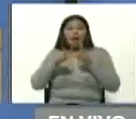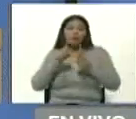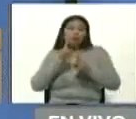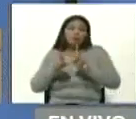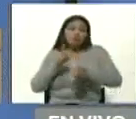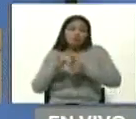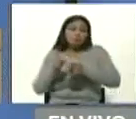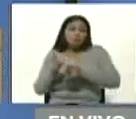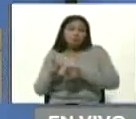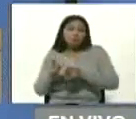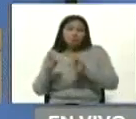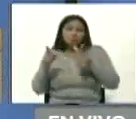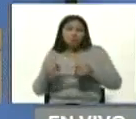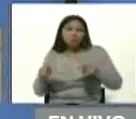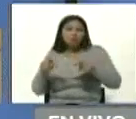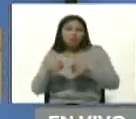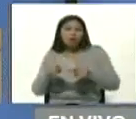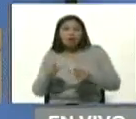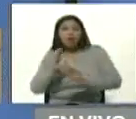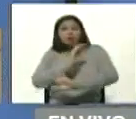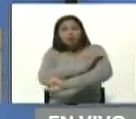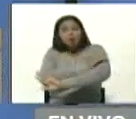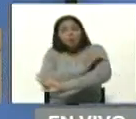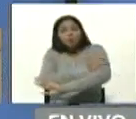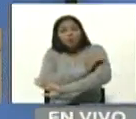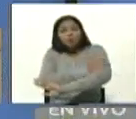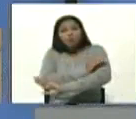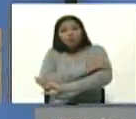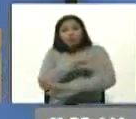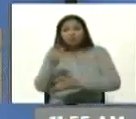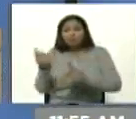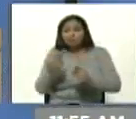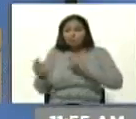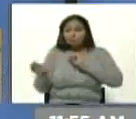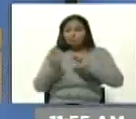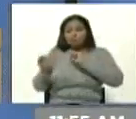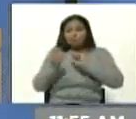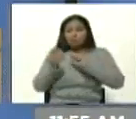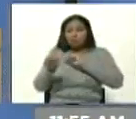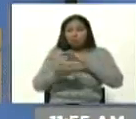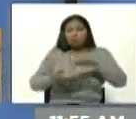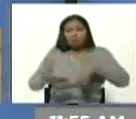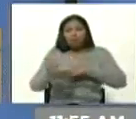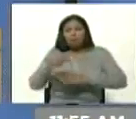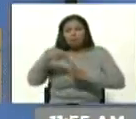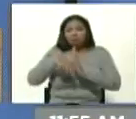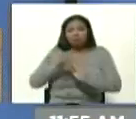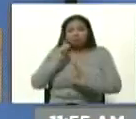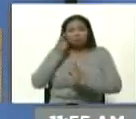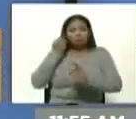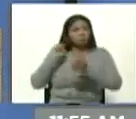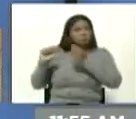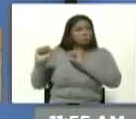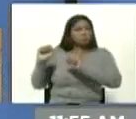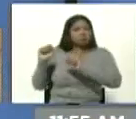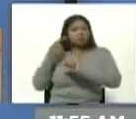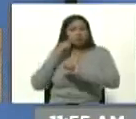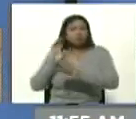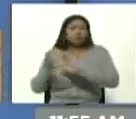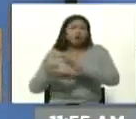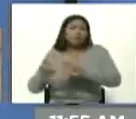excepciones de sectores opositores que entre ellos, pues, no se soportan, pero es un